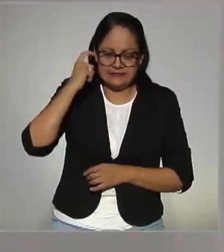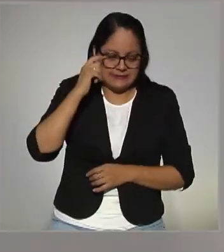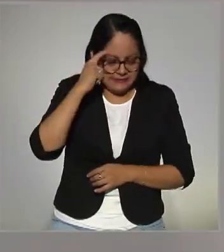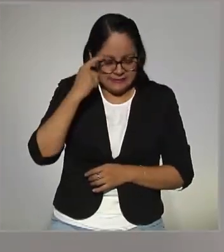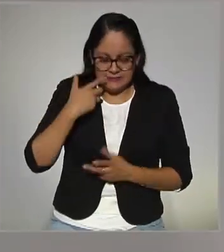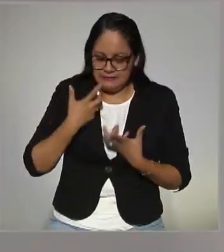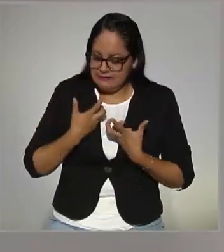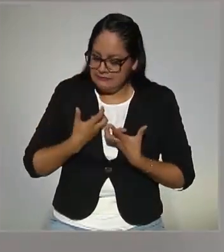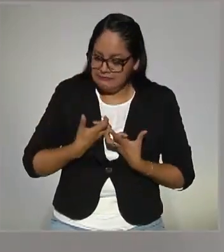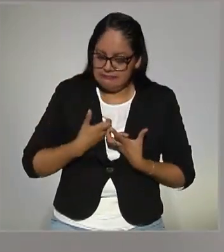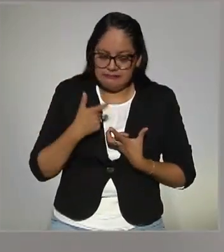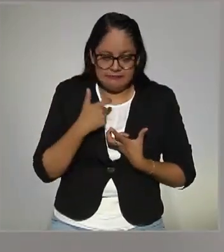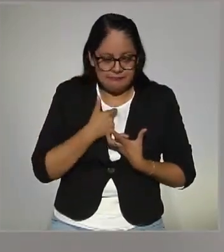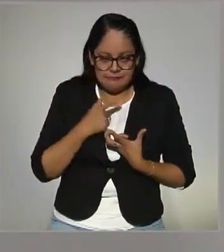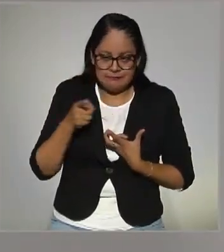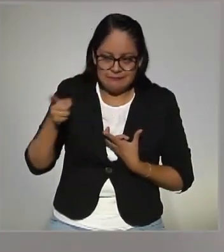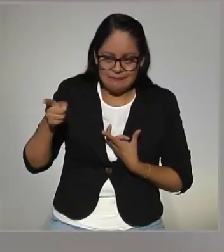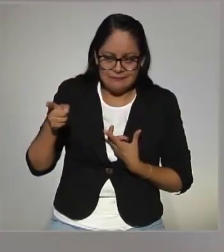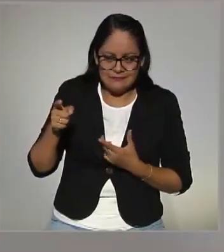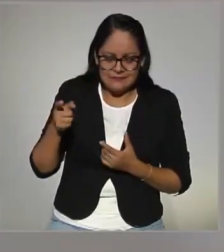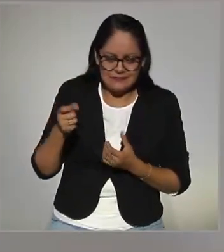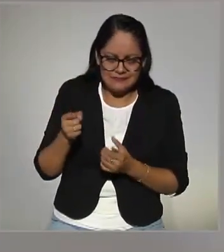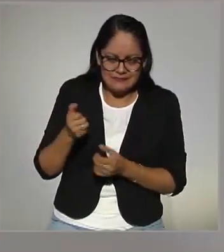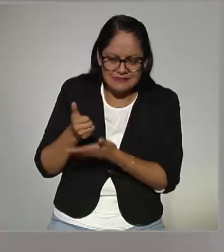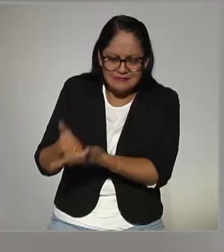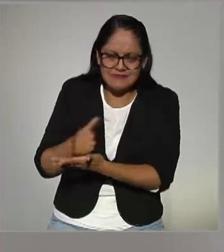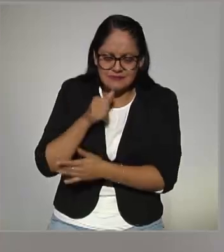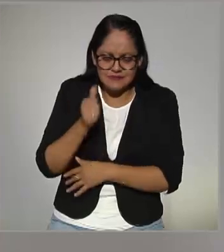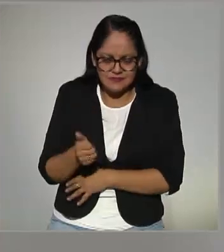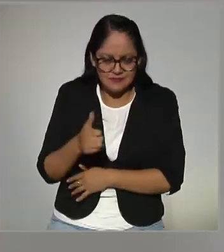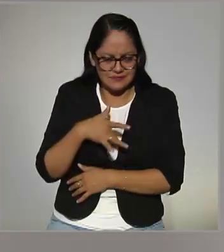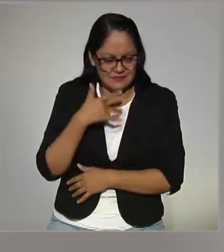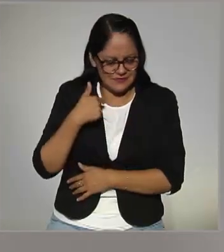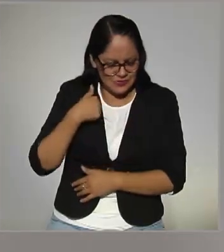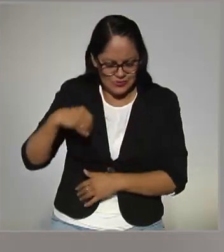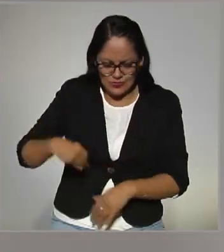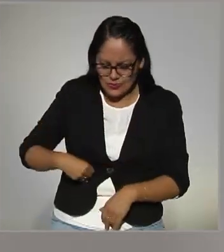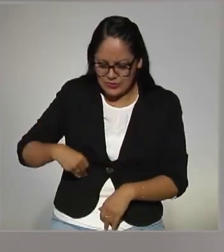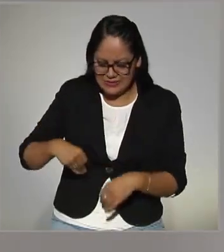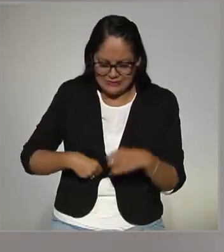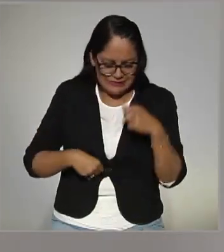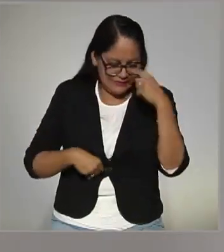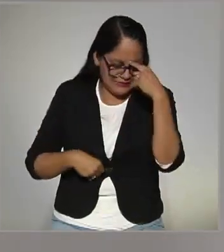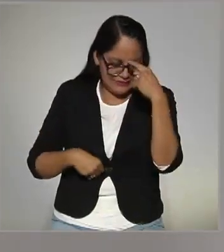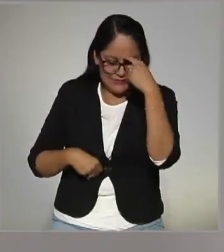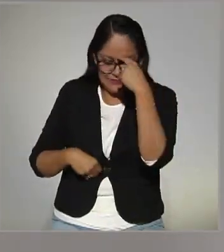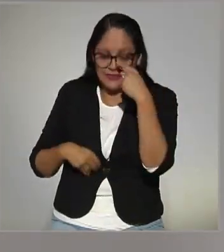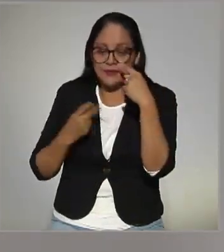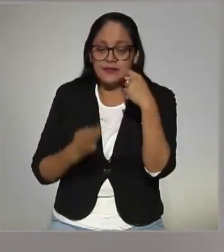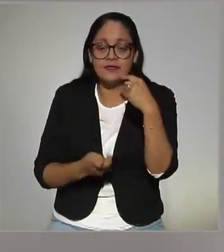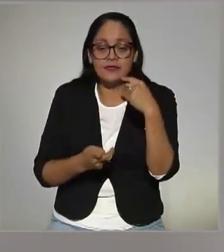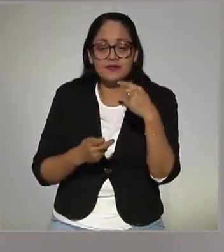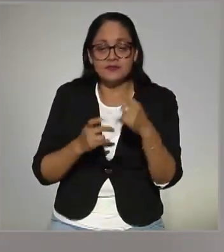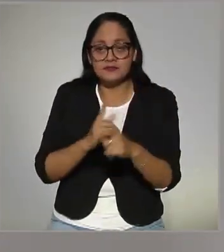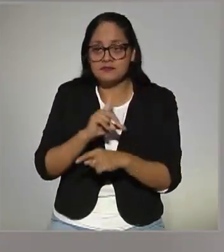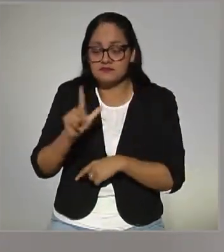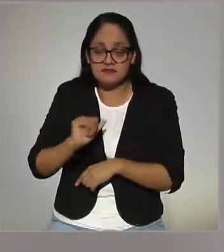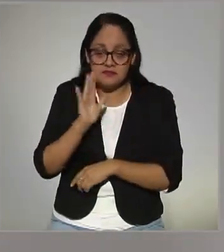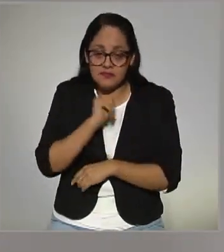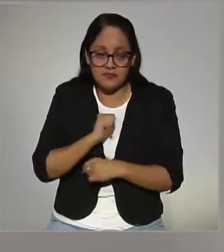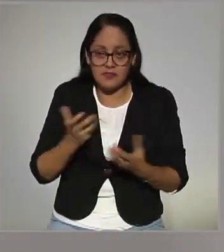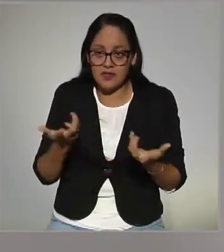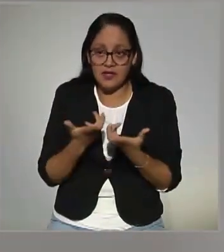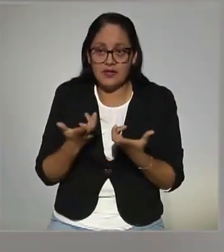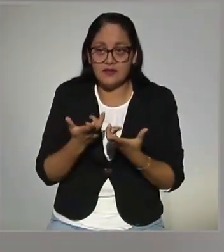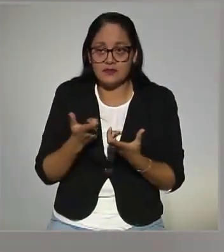dolor que le infringía al otro y a lo mejor sentirme culpable por eso, pero no poder pasar, digamos, a otra cosa en donde uno pueda